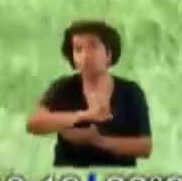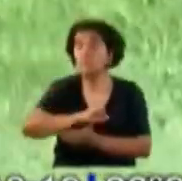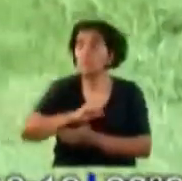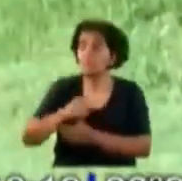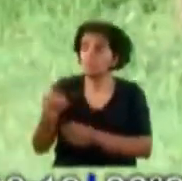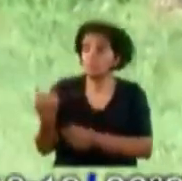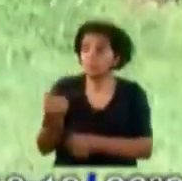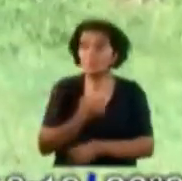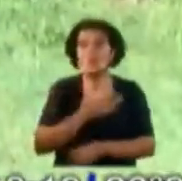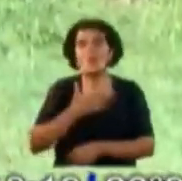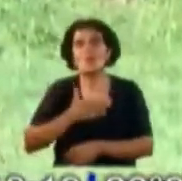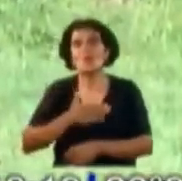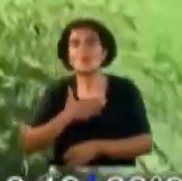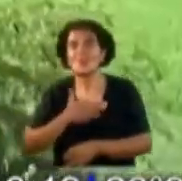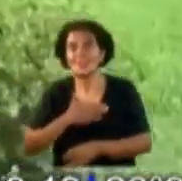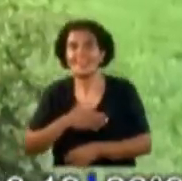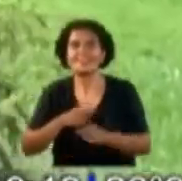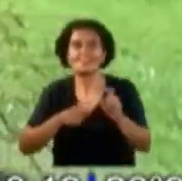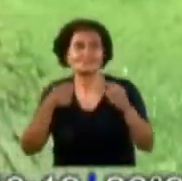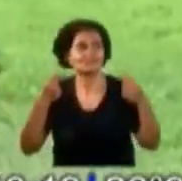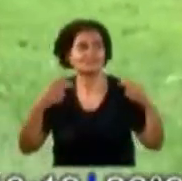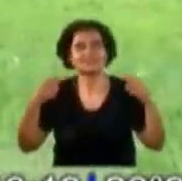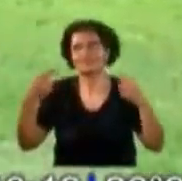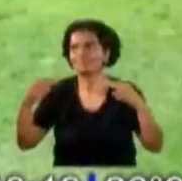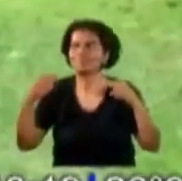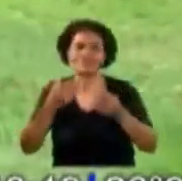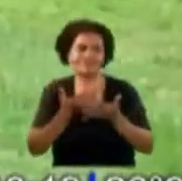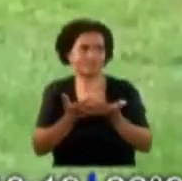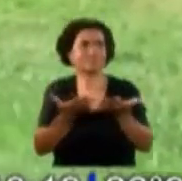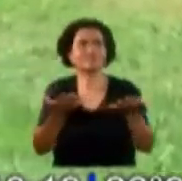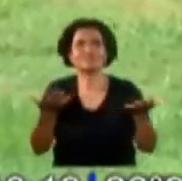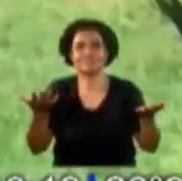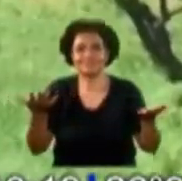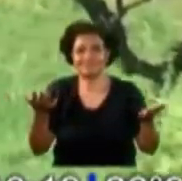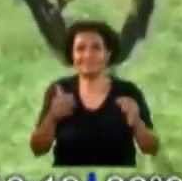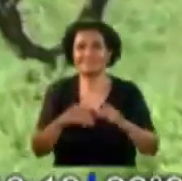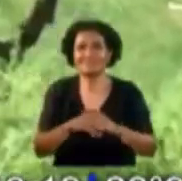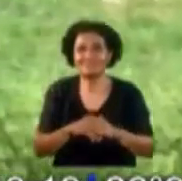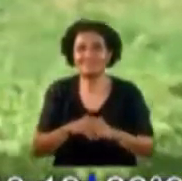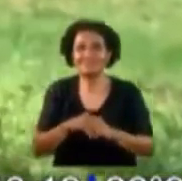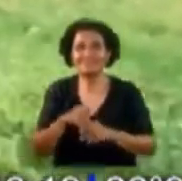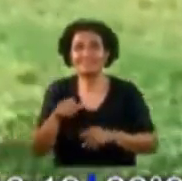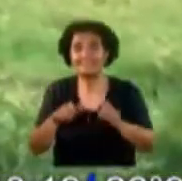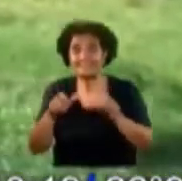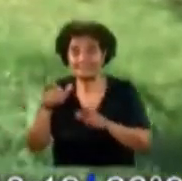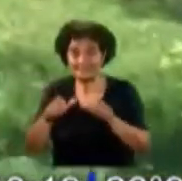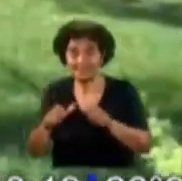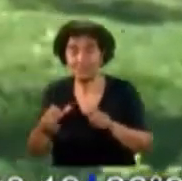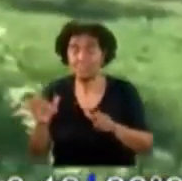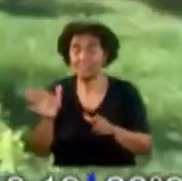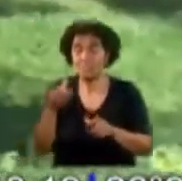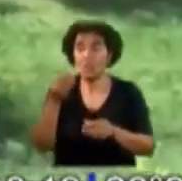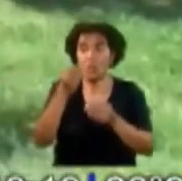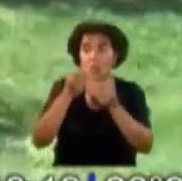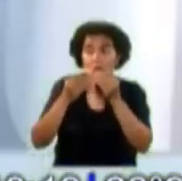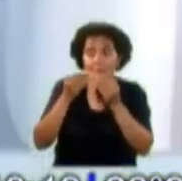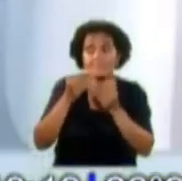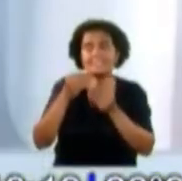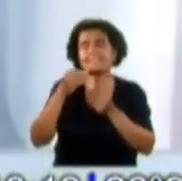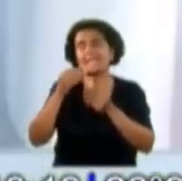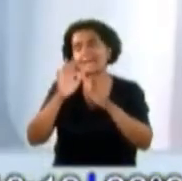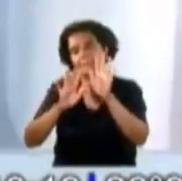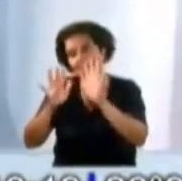fructífero para para la provincia en cuanto al turismo que movilizó eh a todo el sector gastronómico hotelero